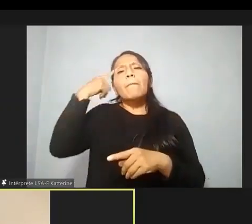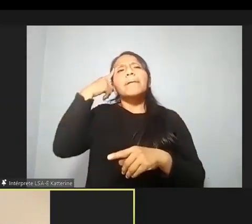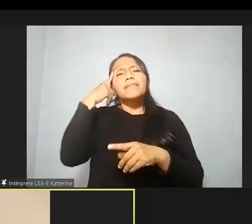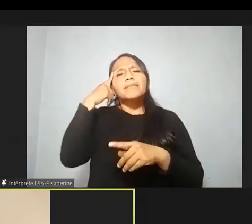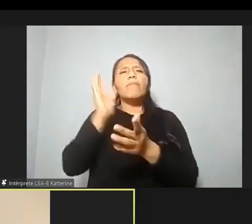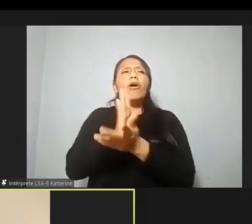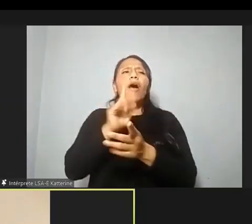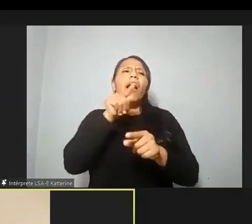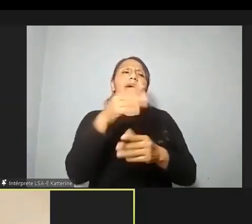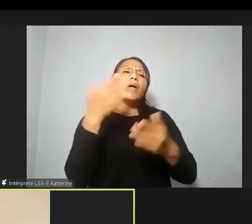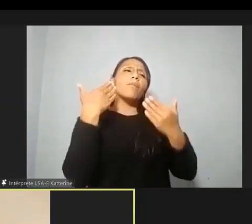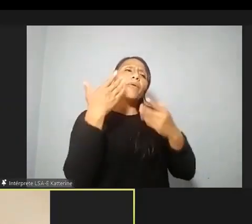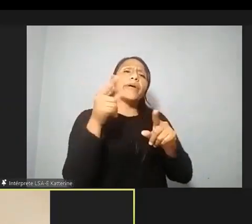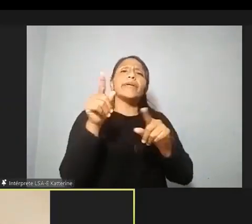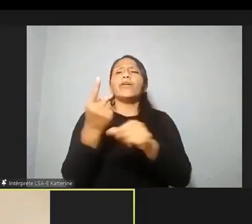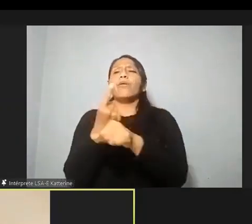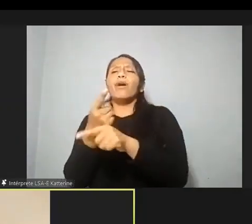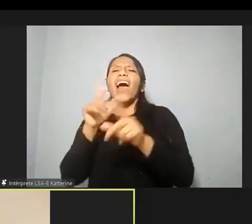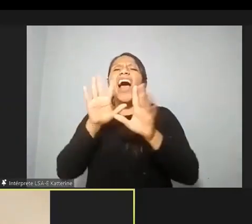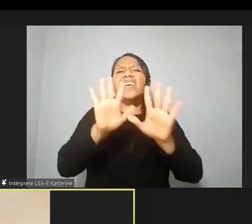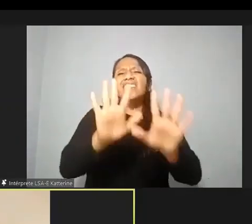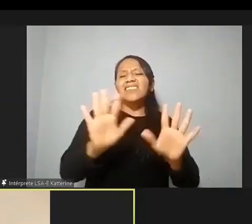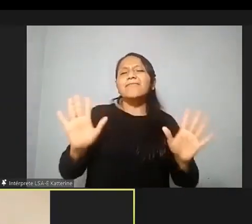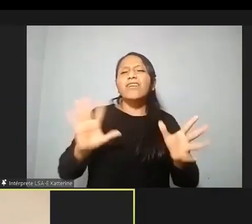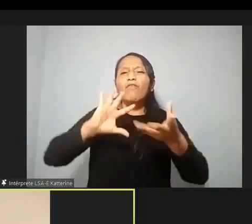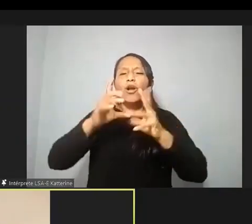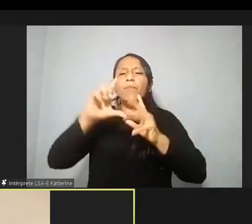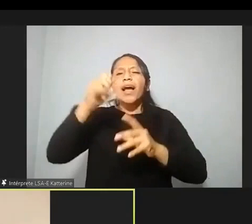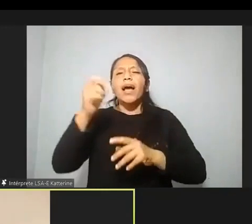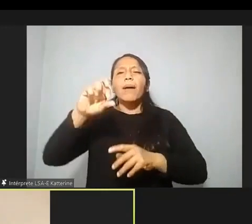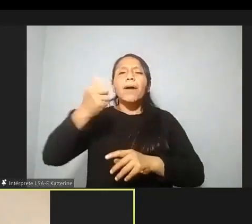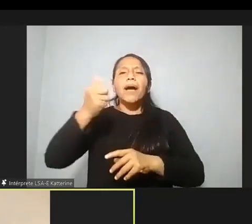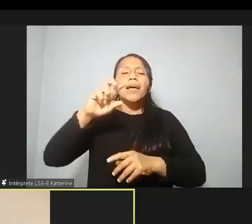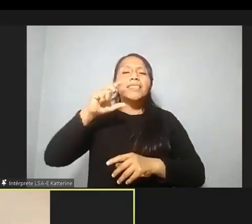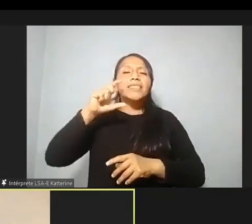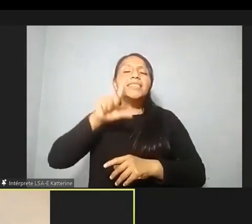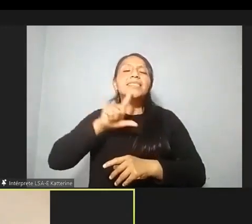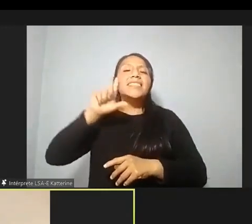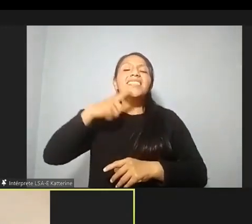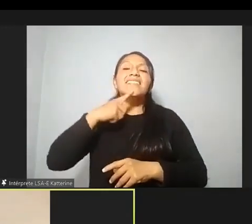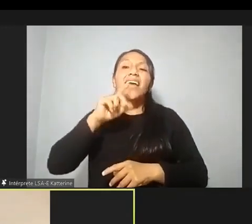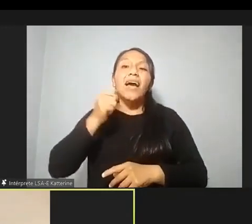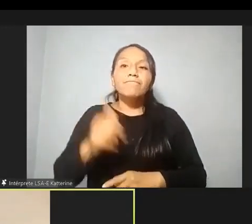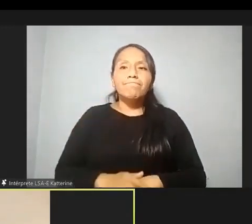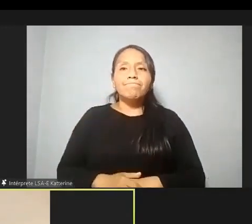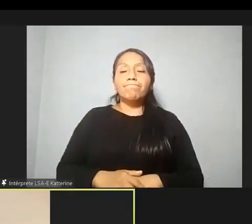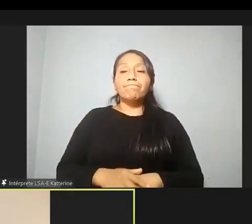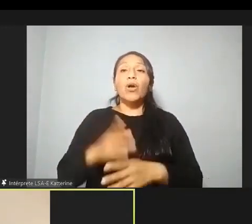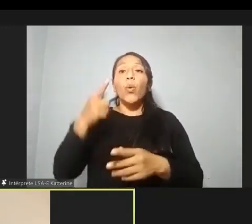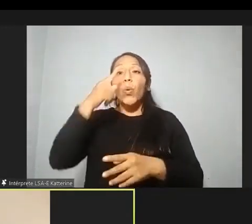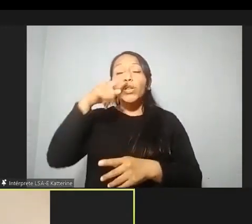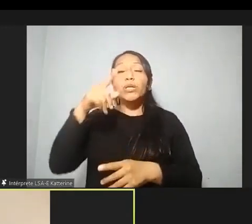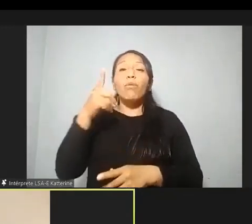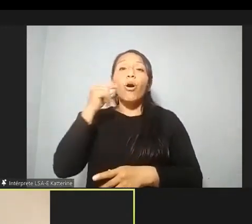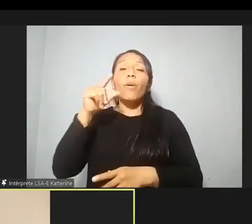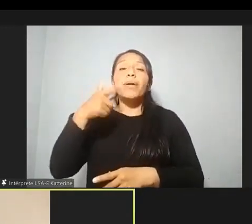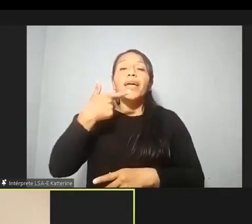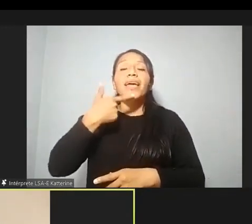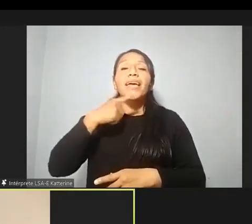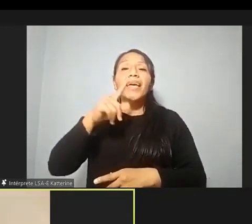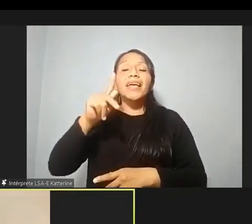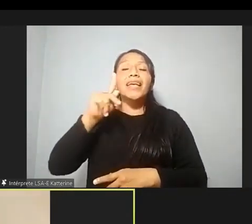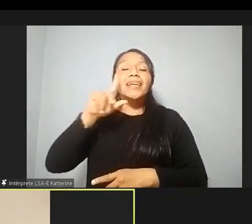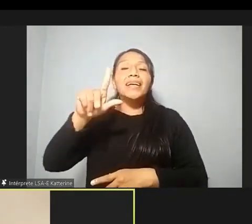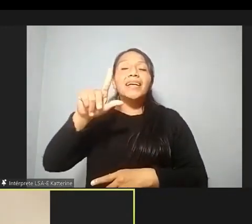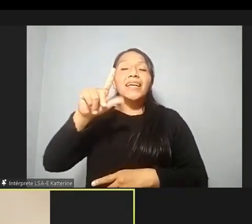a las mismas situaciones de discapacidad. Como dice Scliar, para cerrar mi ponencia, debemos poner en tela de